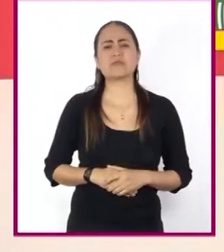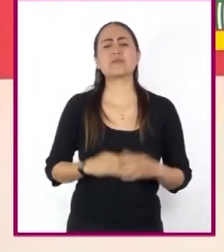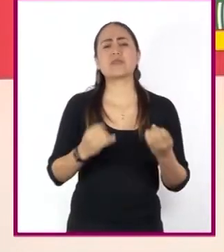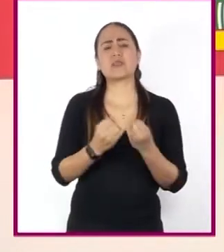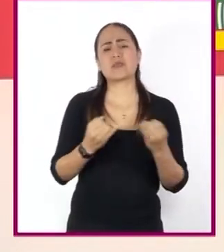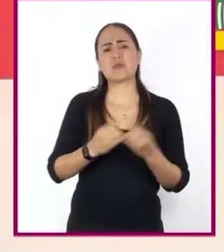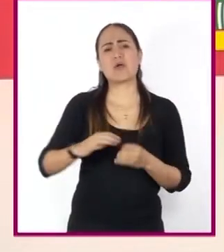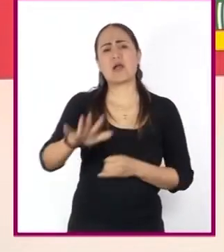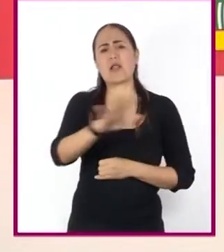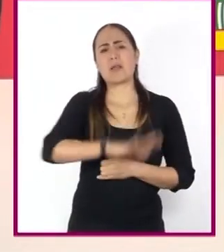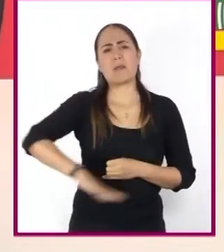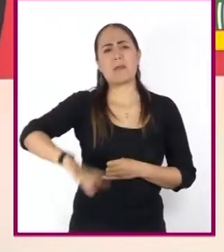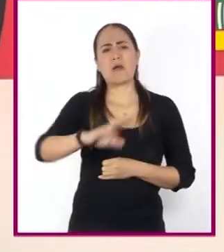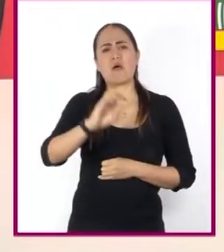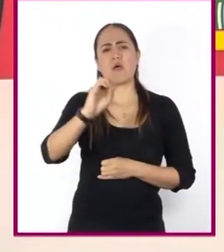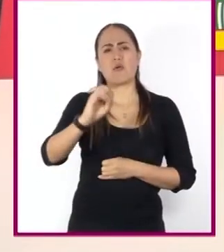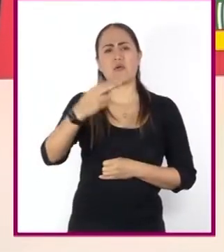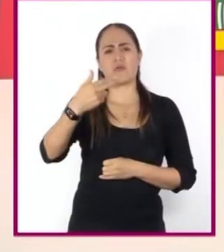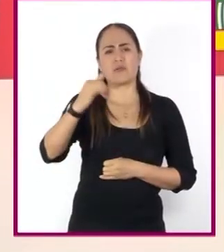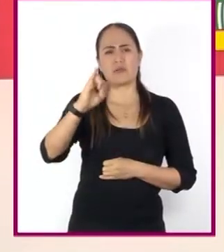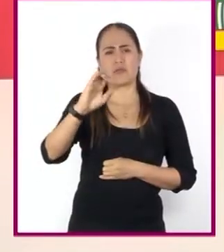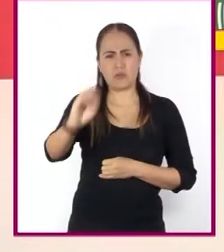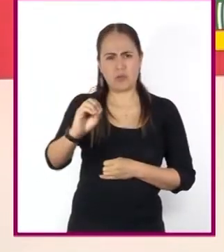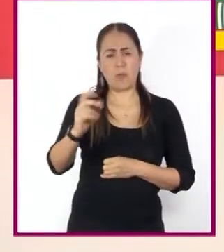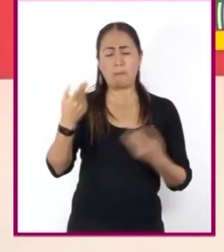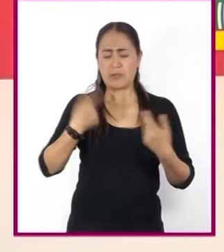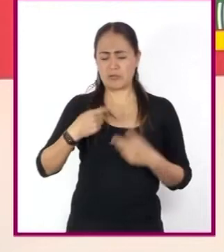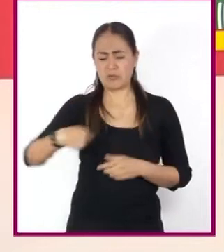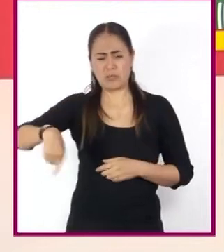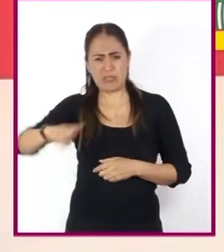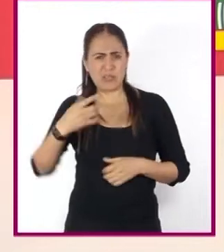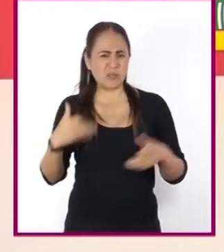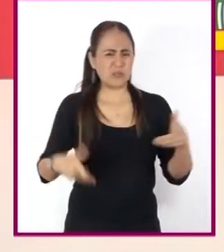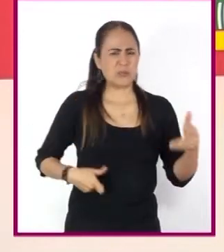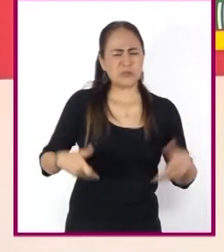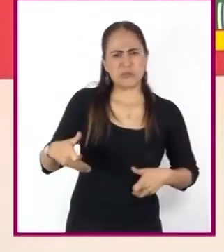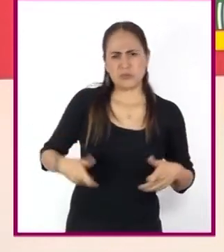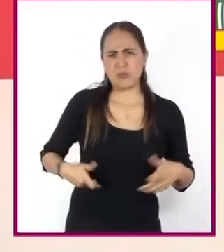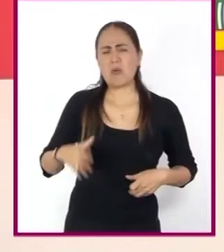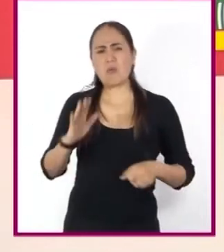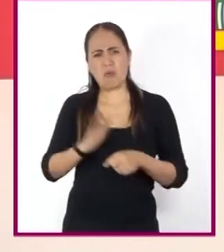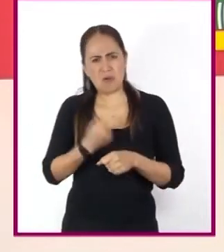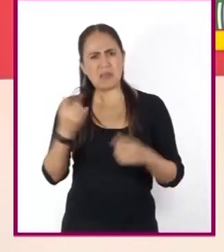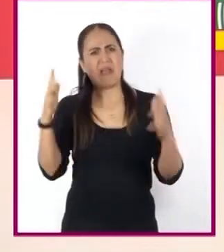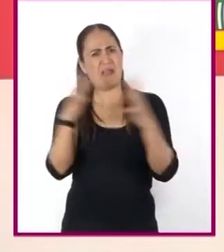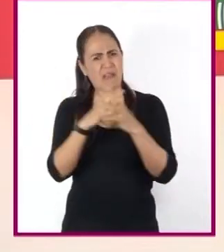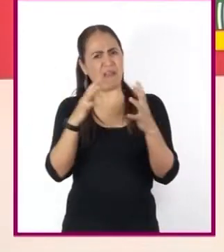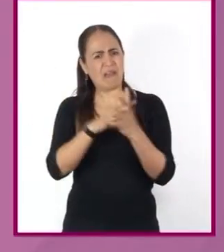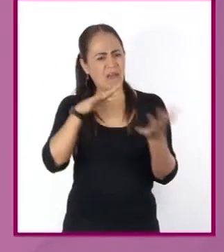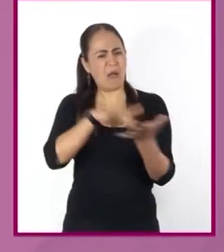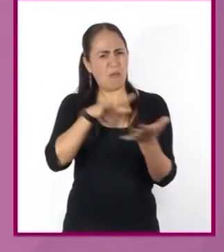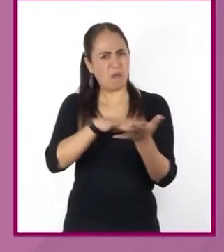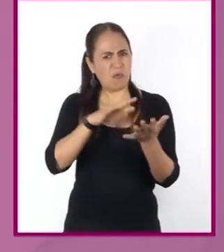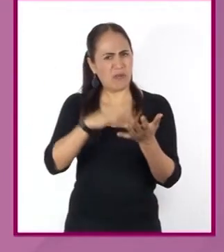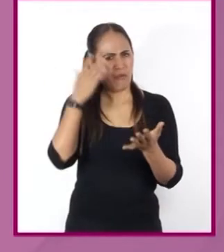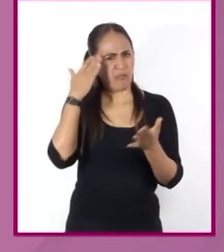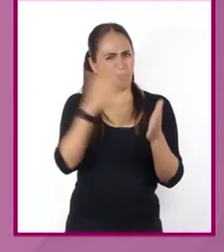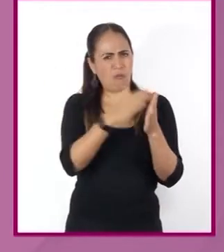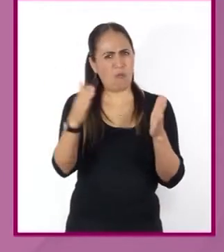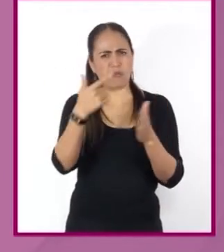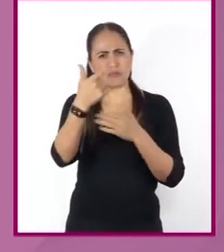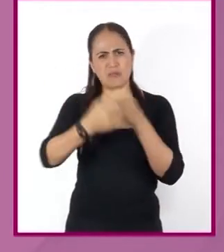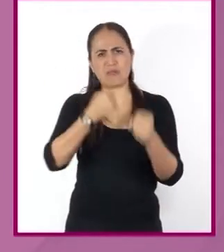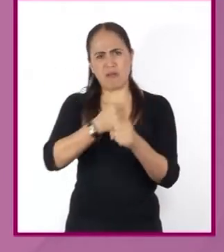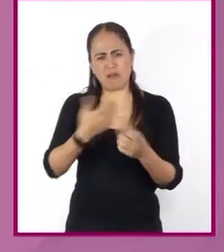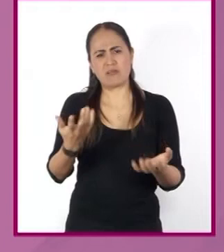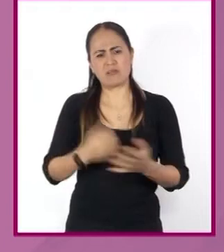Ohio, lo que causó inconformidad en los colonos que dieron su vida en la Guerra de los 7 Años. Tras la